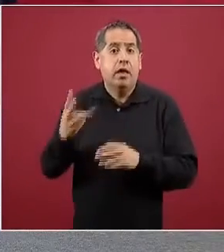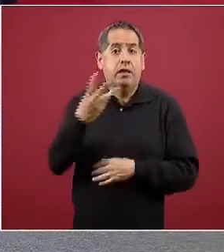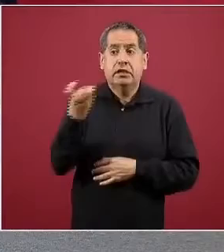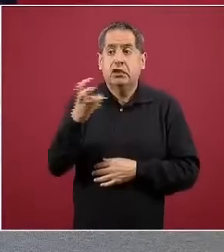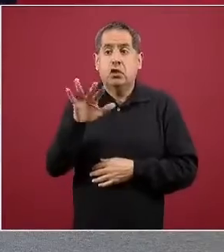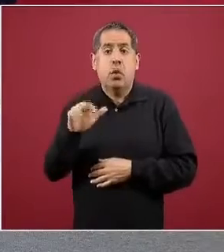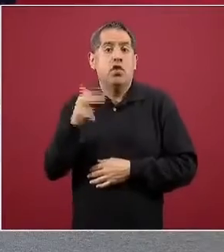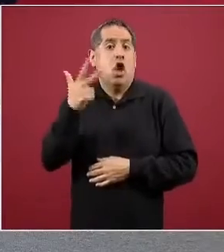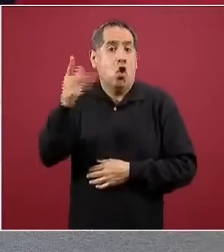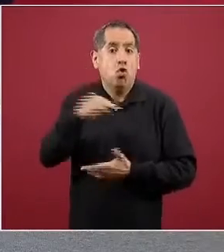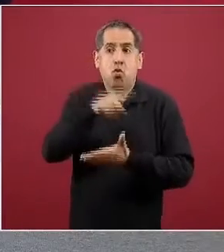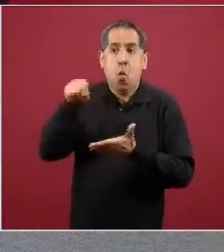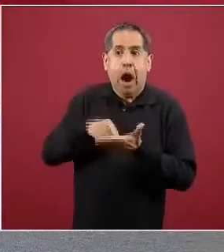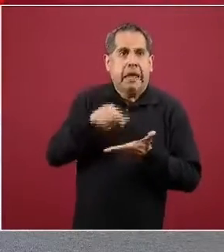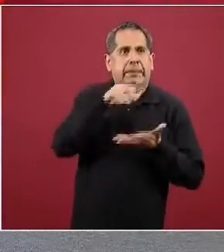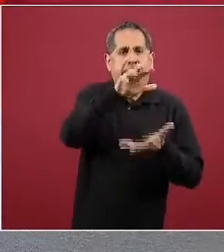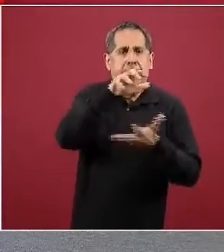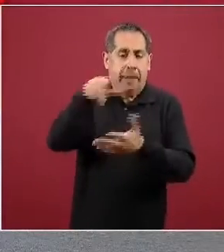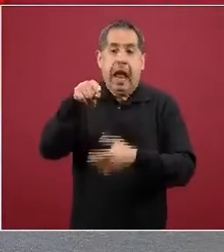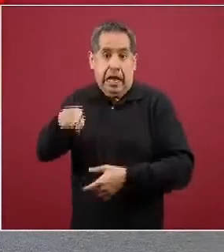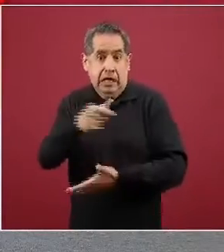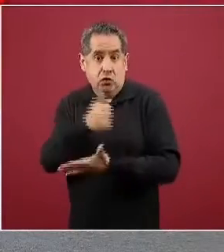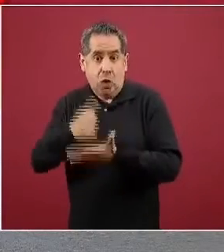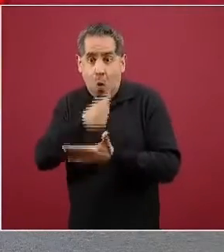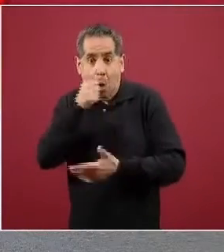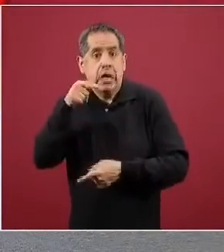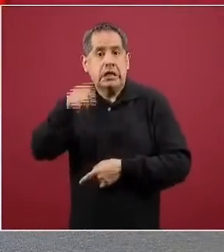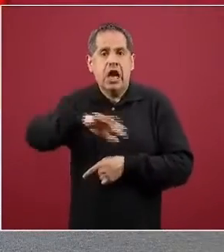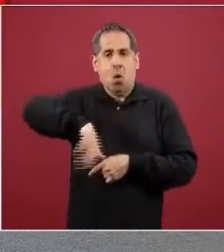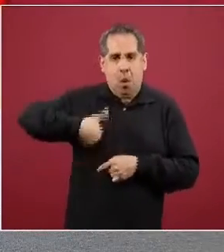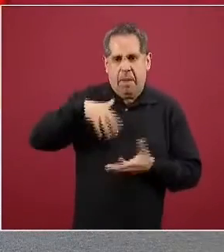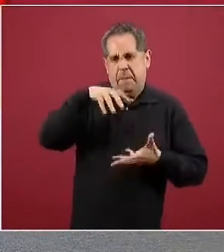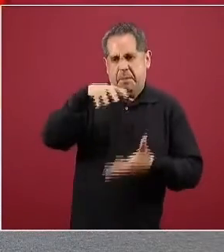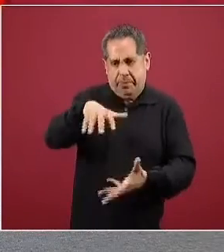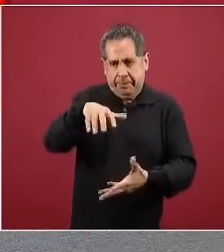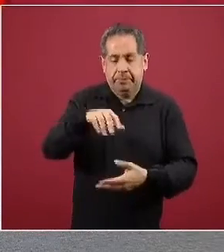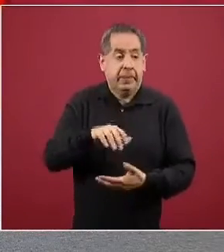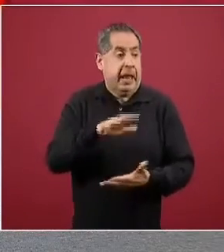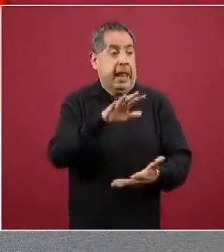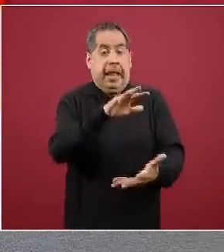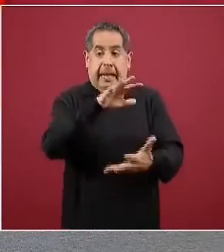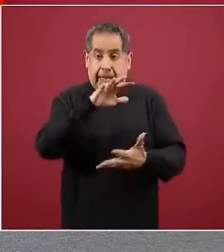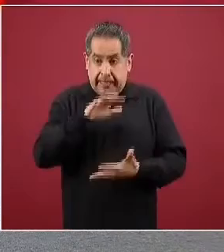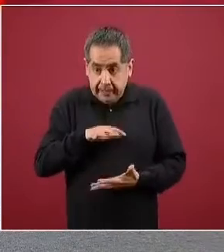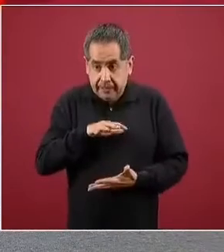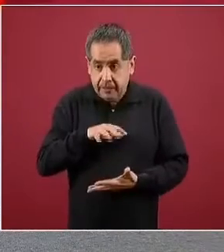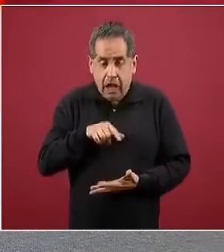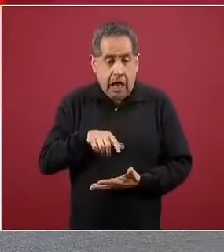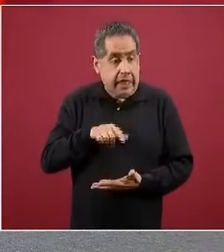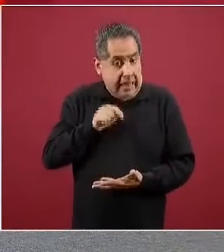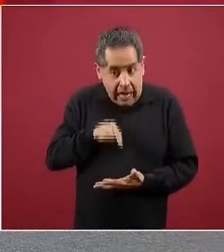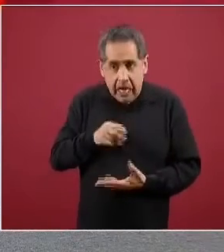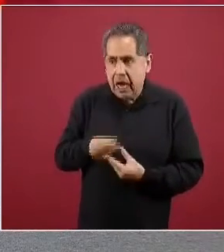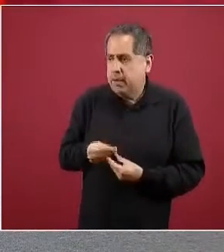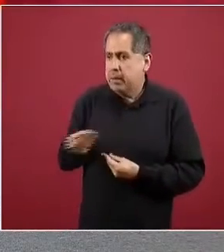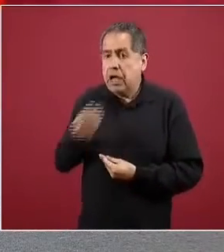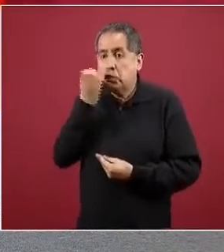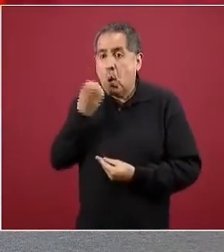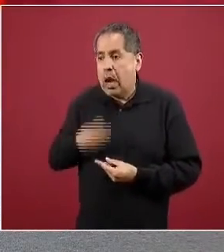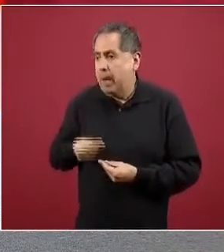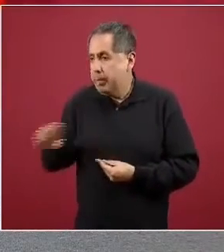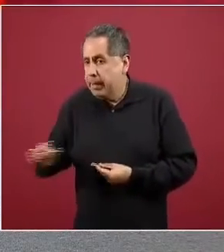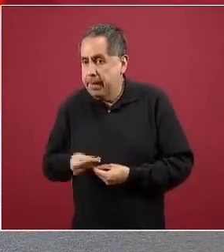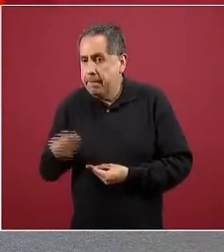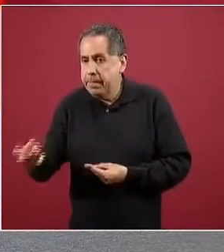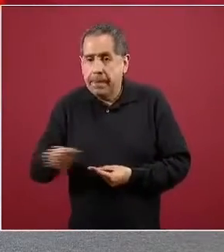En Ciudad Juárez hay uno, por ejemplo, y de ahí van a la entrega directamente a las escuelas. En